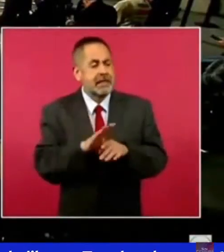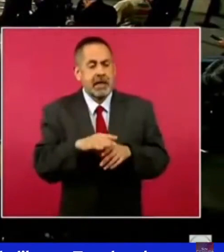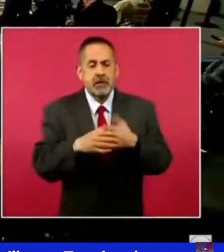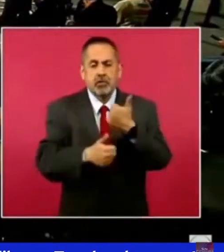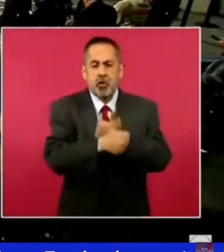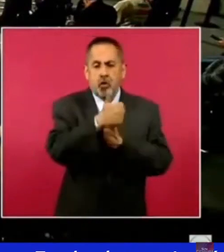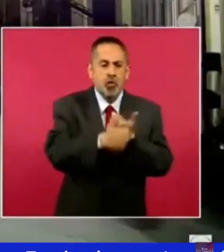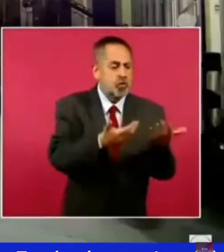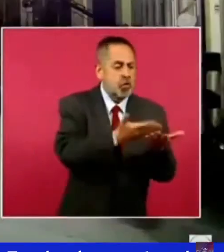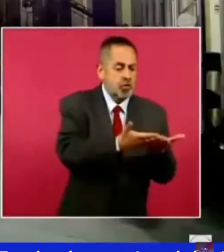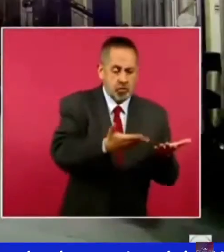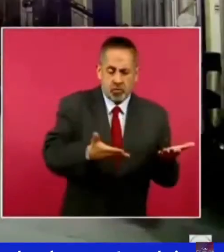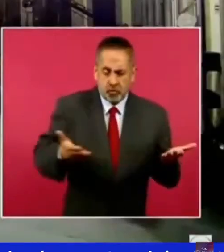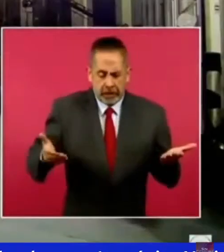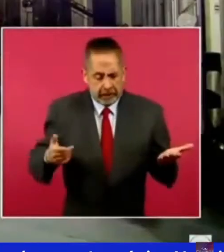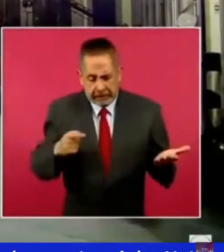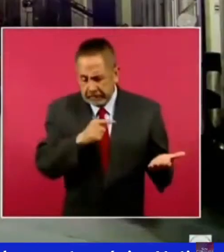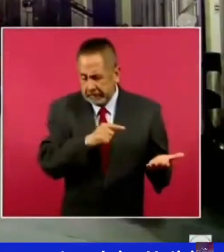hubo.